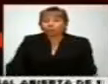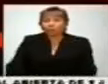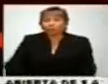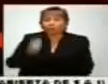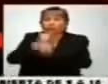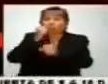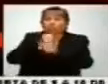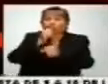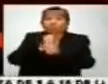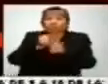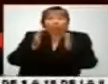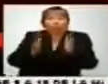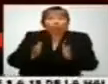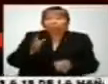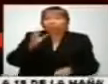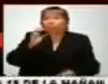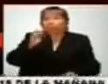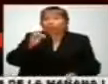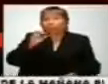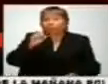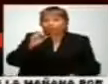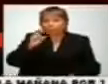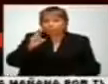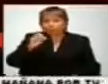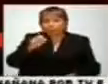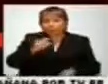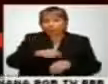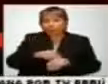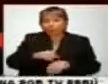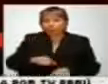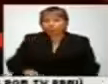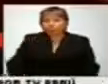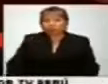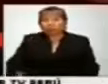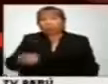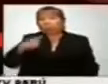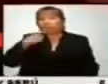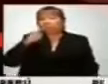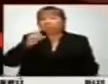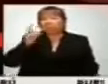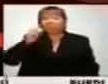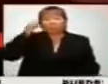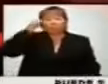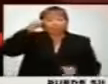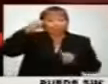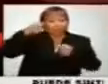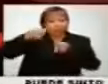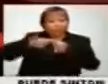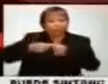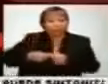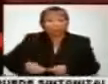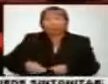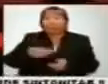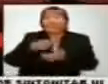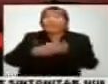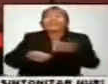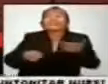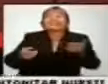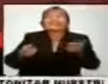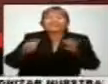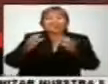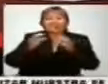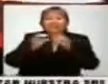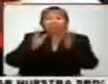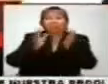empleado, funcionario de Graña y Montero en un momento dado. Me dijo que no recordaba. ¿Qué cosa es Consorcio